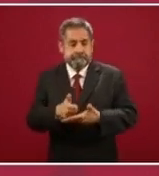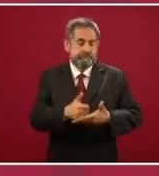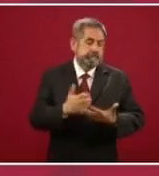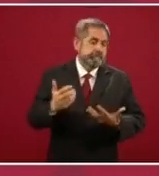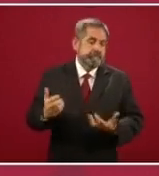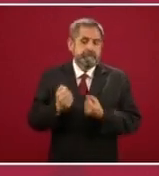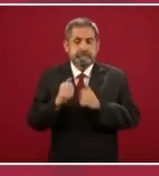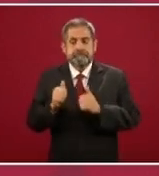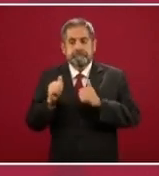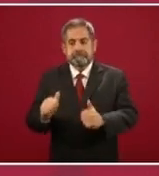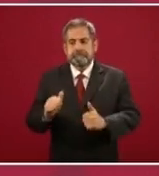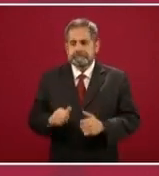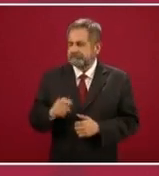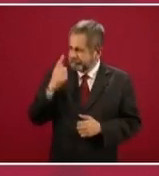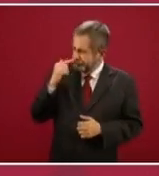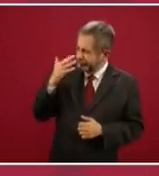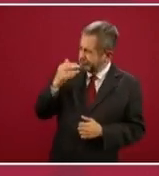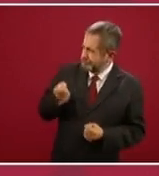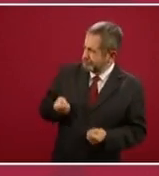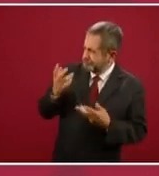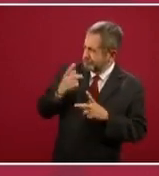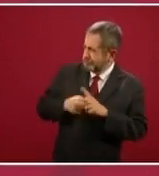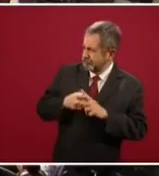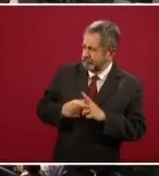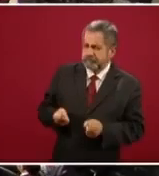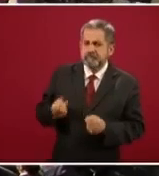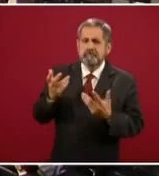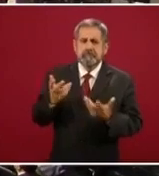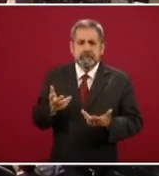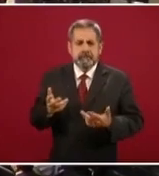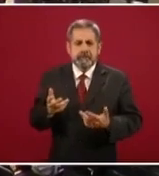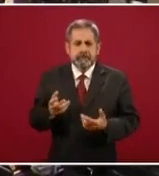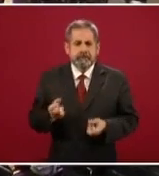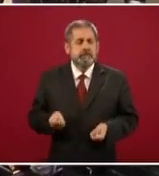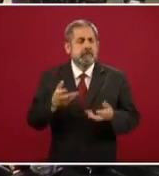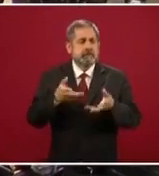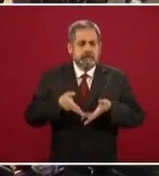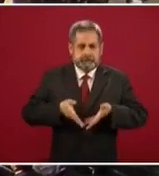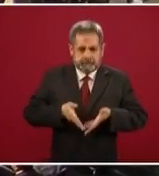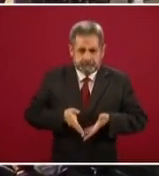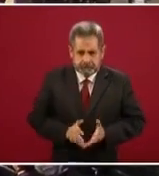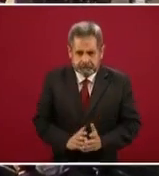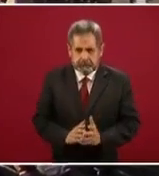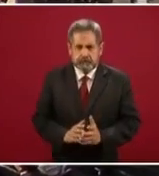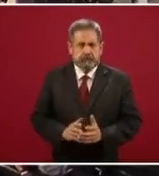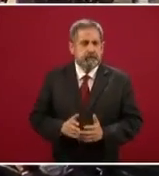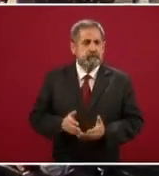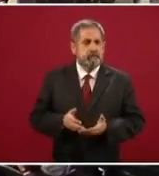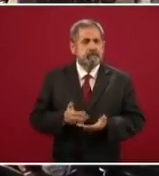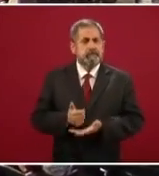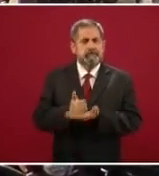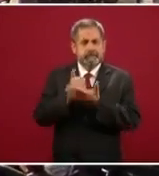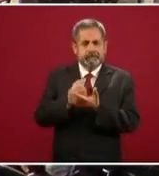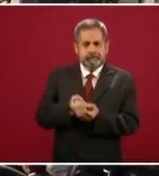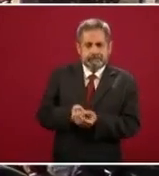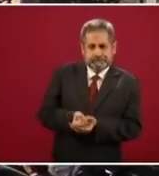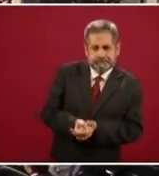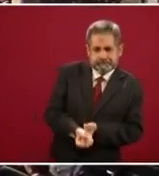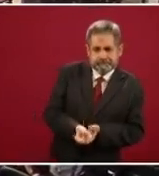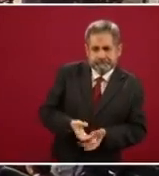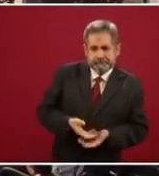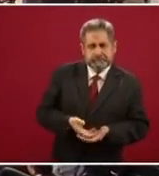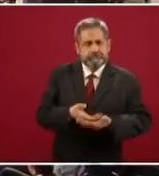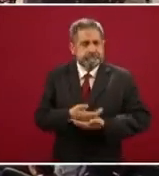sé si tengan algún dato de cuántos partos. 109,000 al año, solo